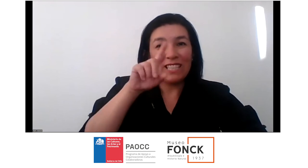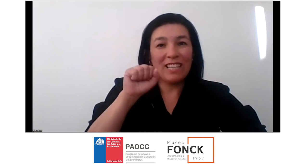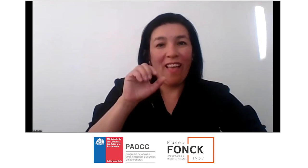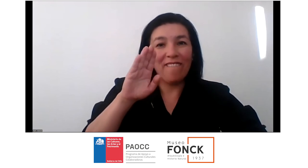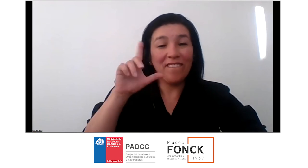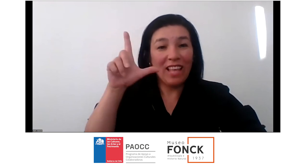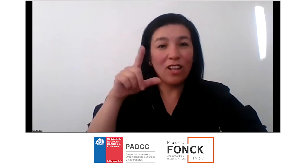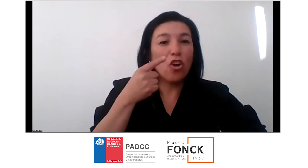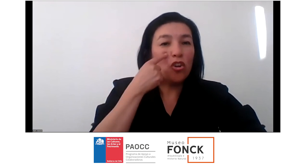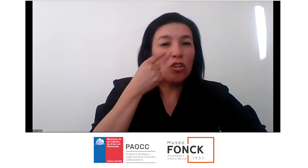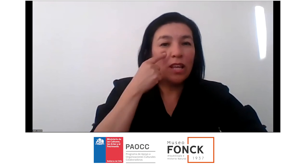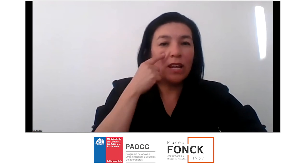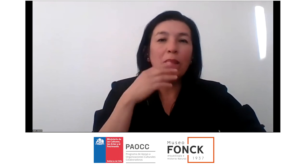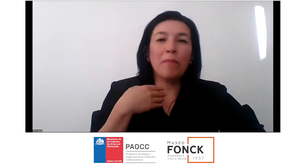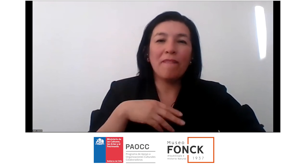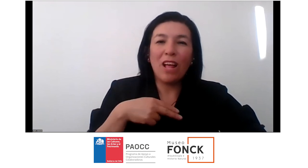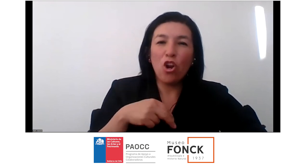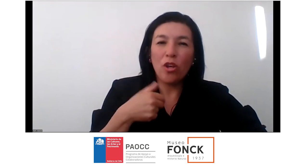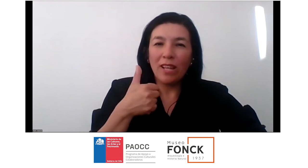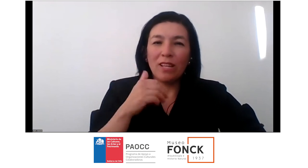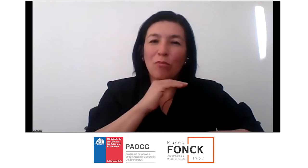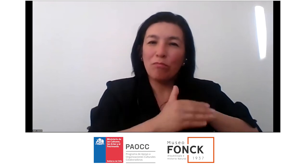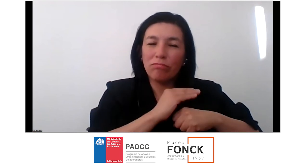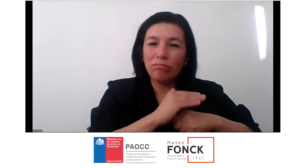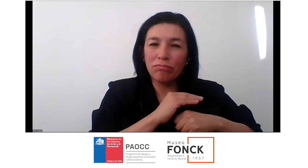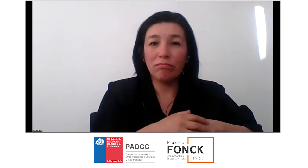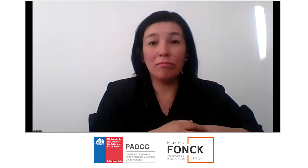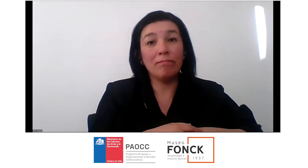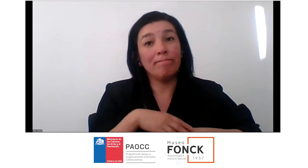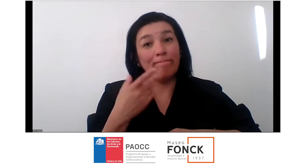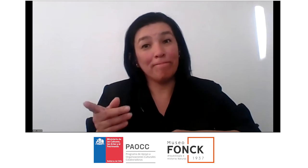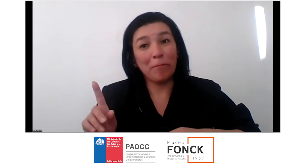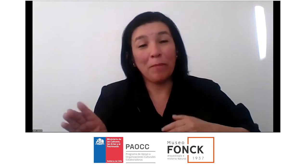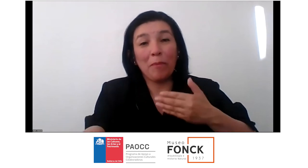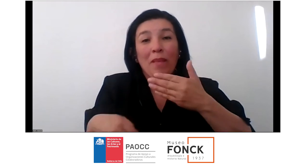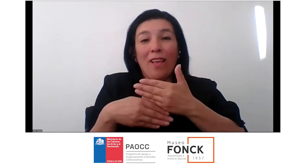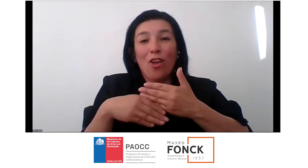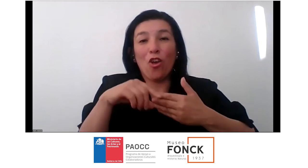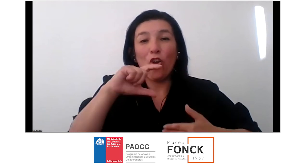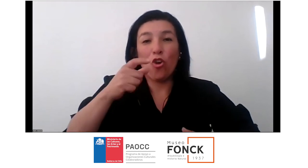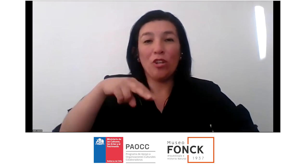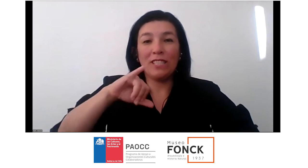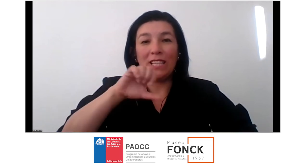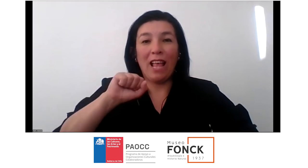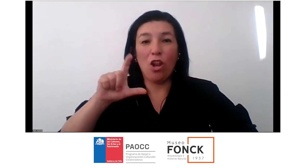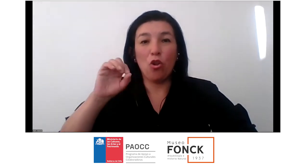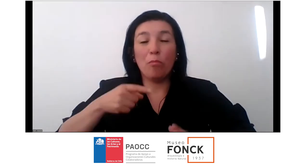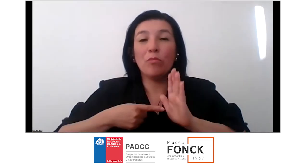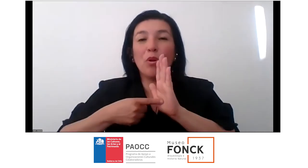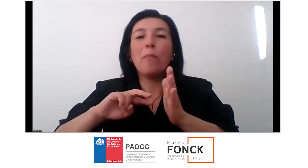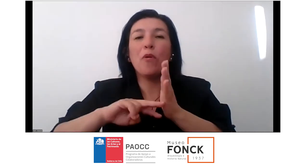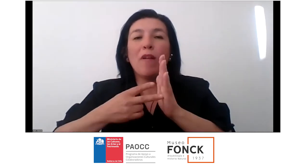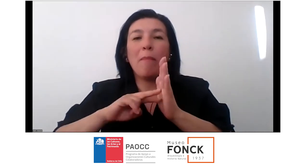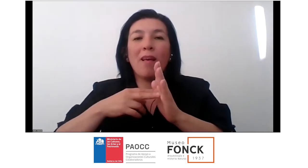poder preservar, ¿no? Y complementamos con esta presentación de Gonzalo, con estas problemáticas que se dan